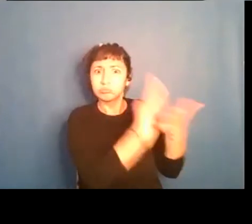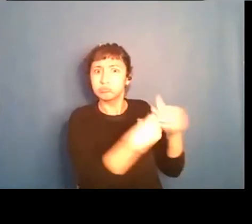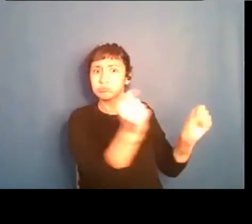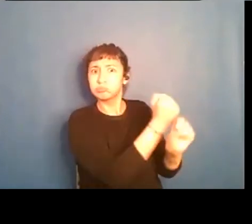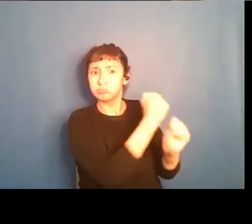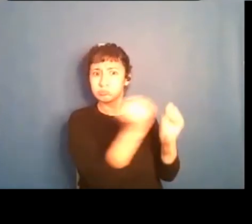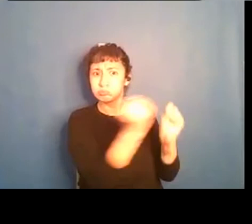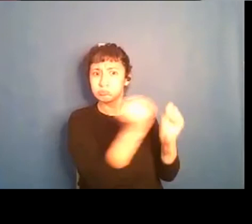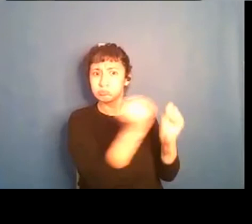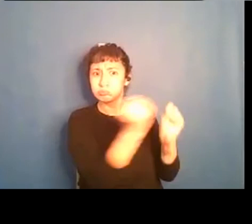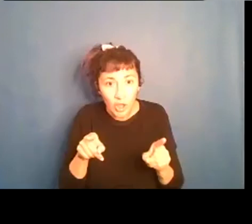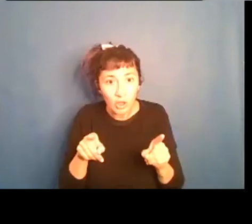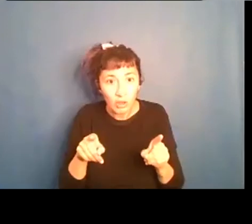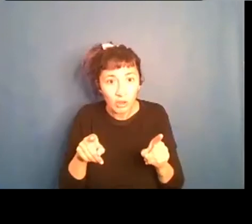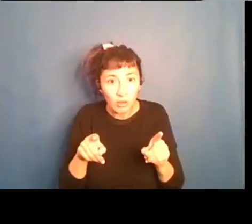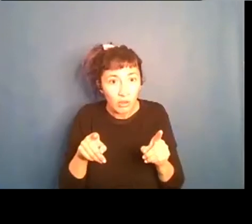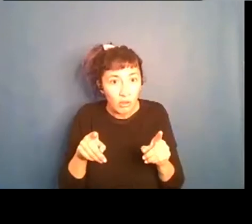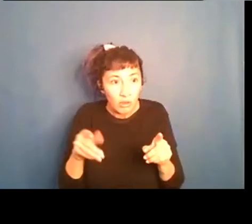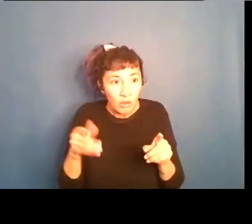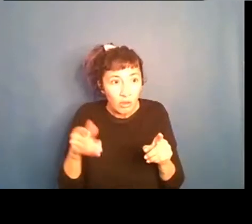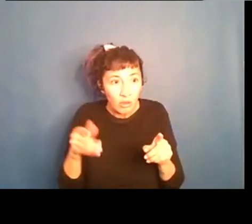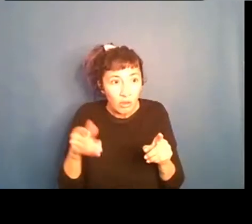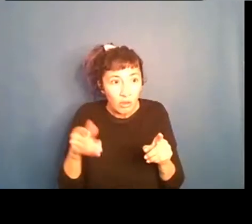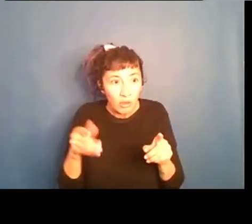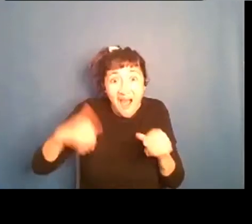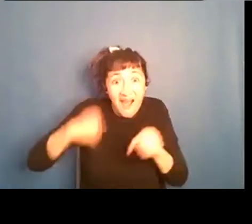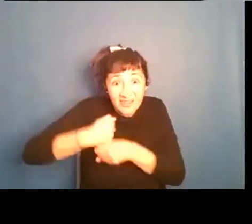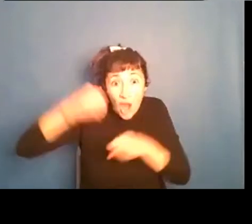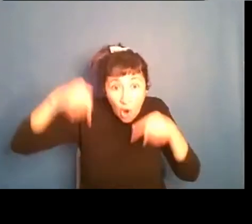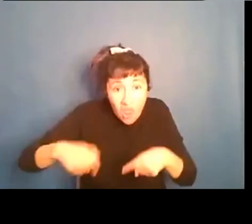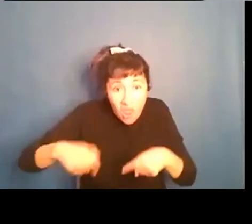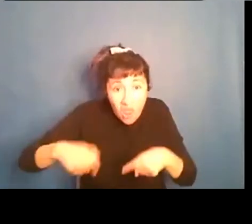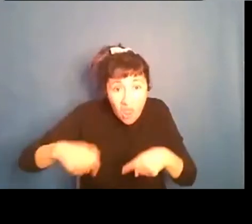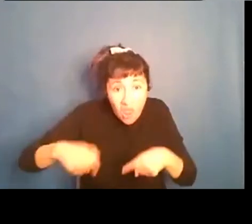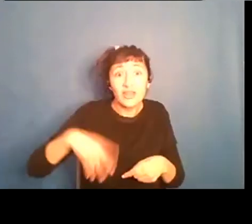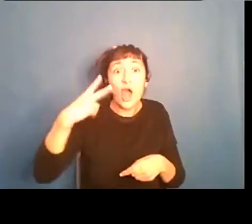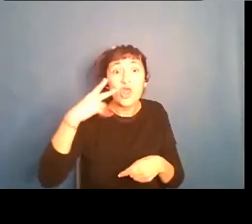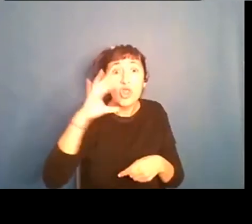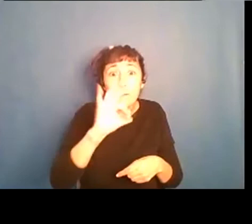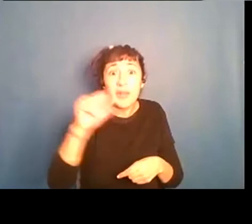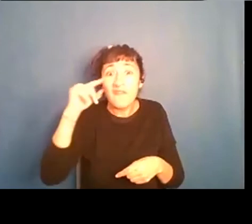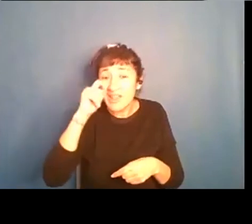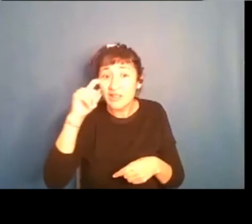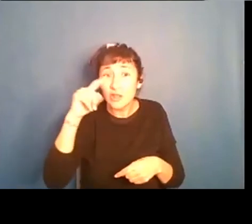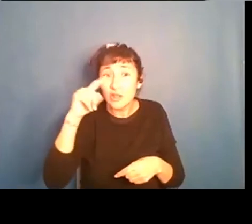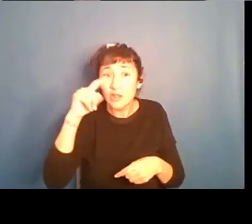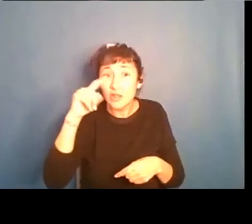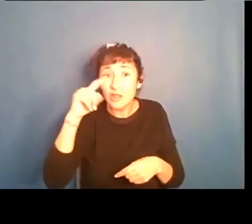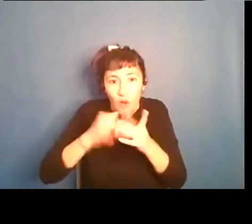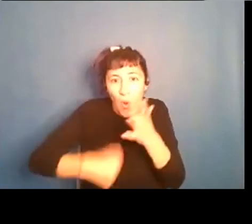argentina. Y Argentina, hoy por hoy, 2021, seguimos en lucha.